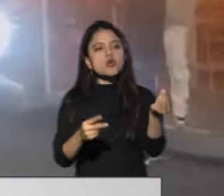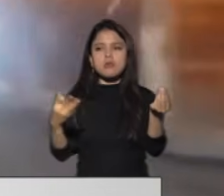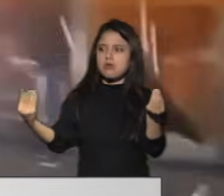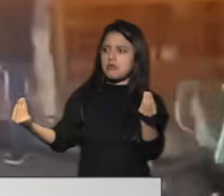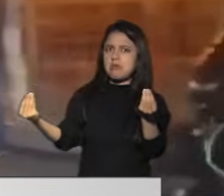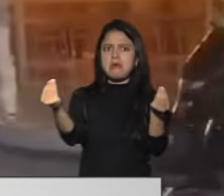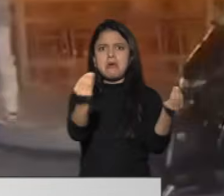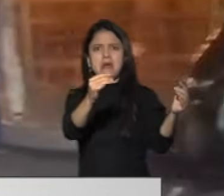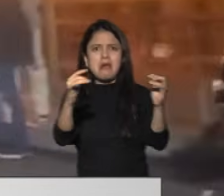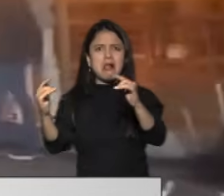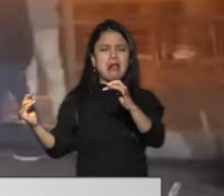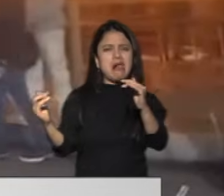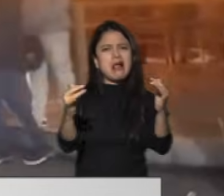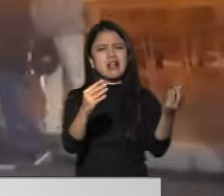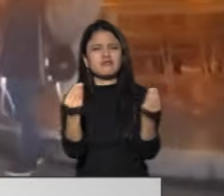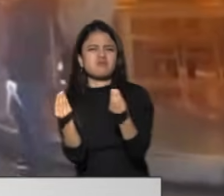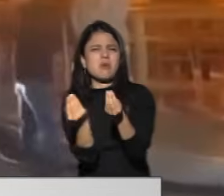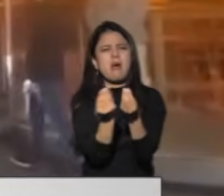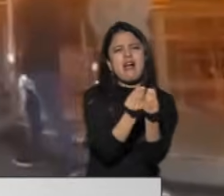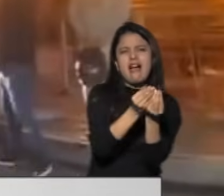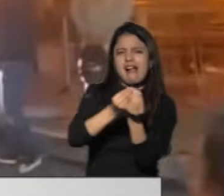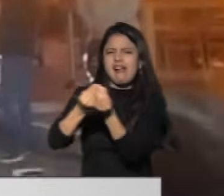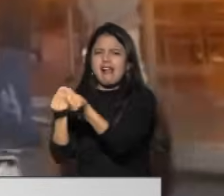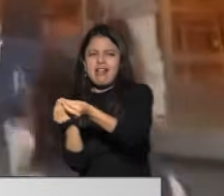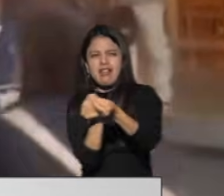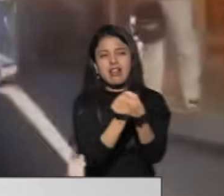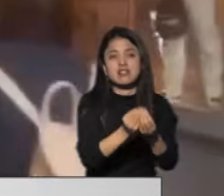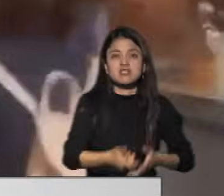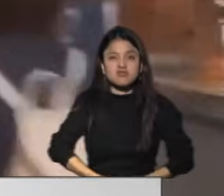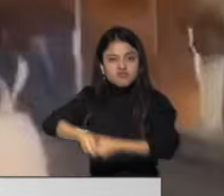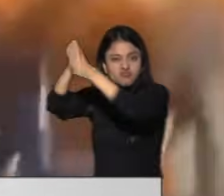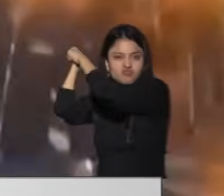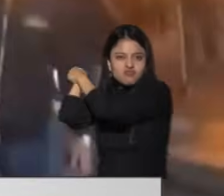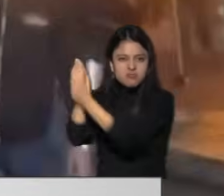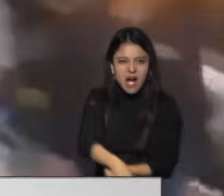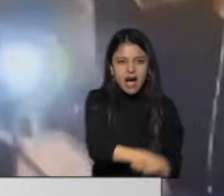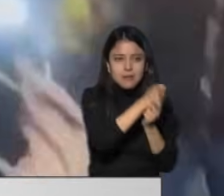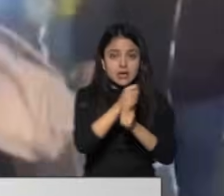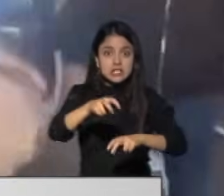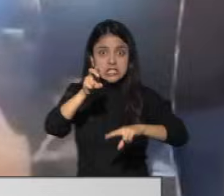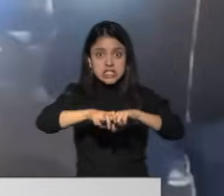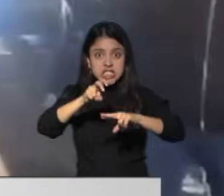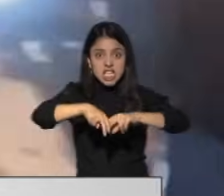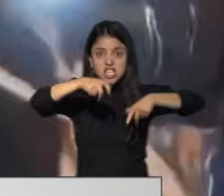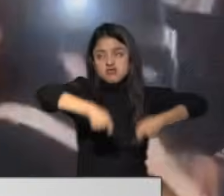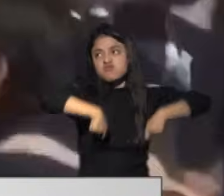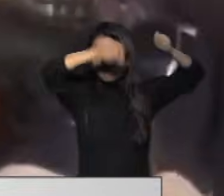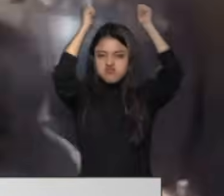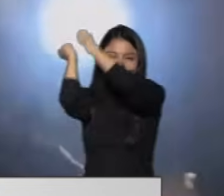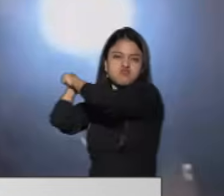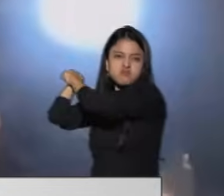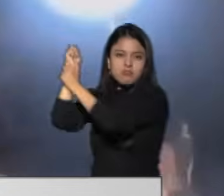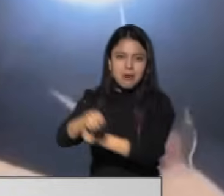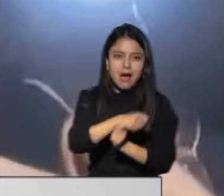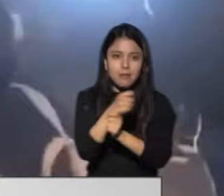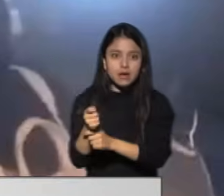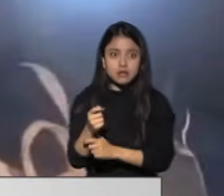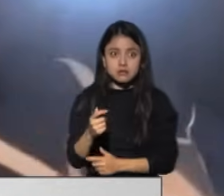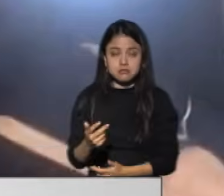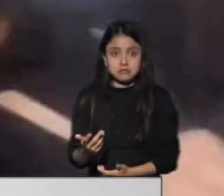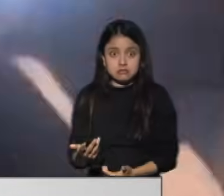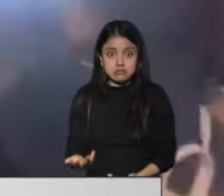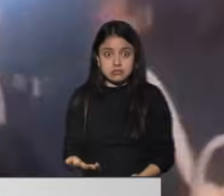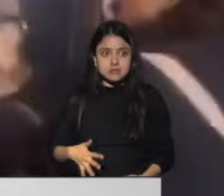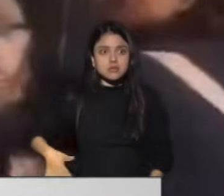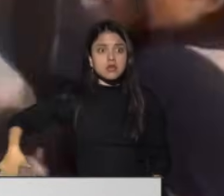envuelta en una pelea que tuvo desde golpes hasta sillas tiradas. El hecho, según las primeras versiones, ocurrió en el sector El Poblado